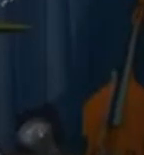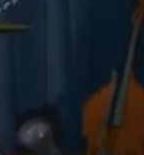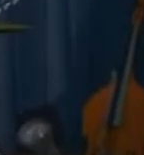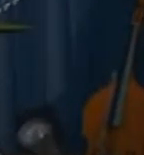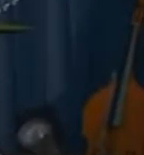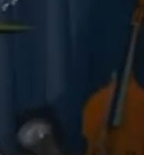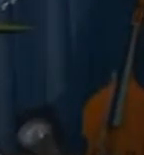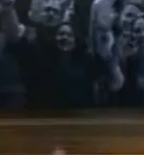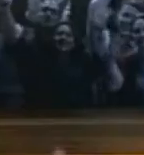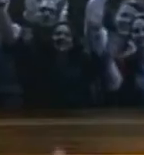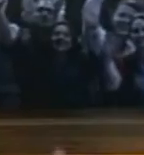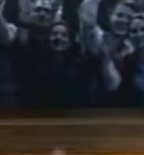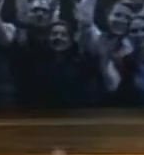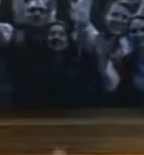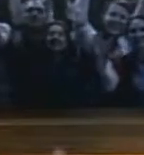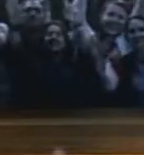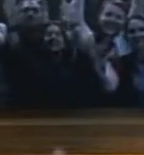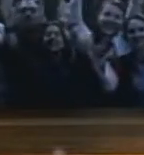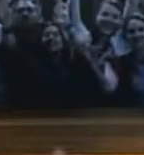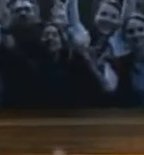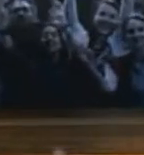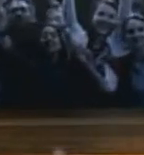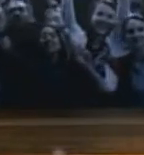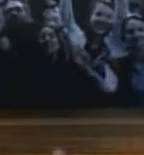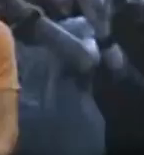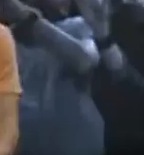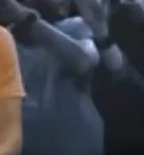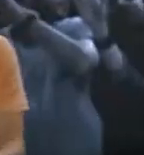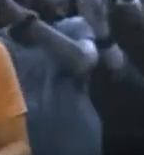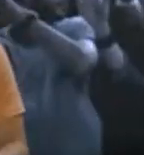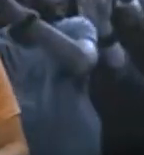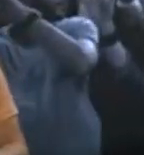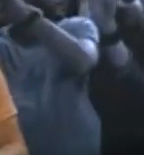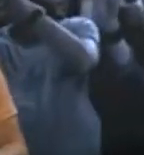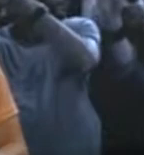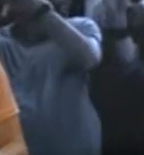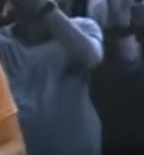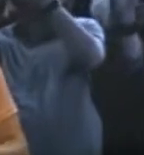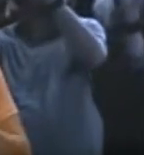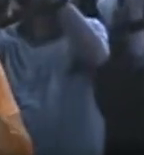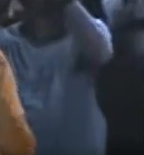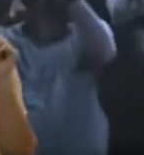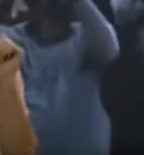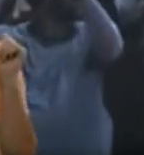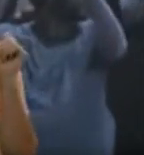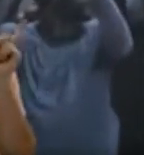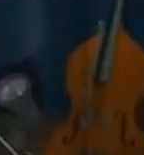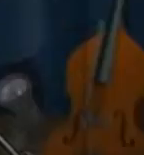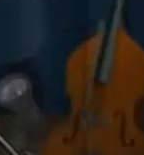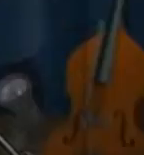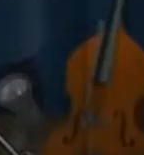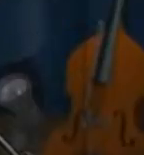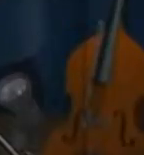Prohibido arrojar, prohibido arrojar mi corazón. Papacito hermoso, bebé, te digo esta canción, escucha.